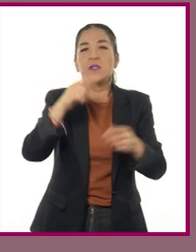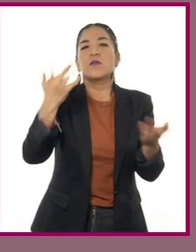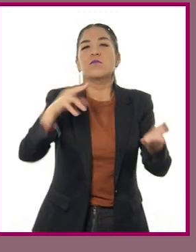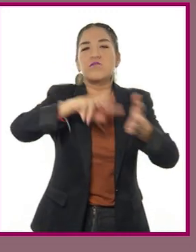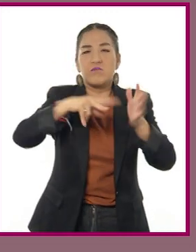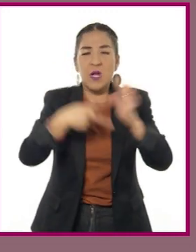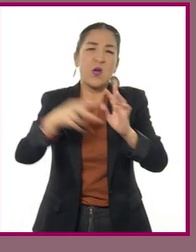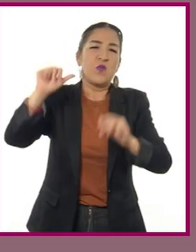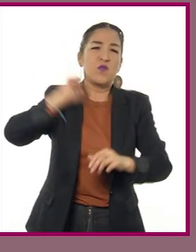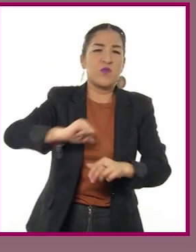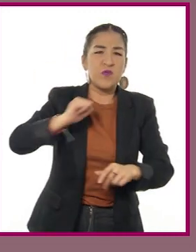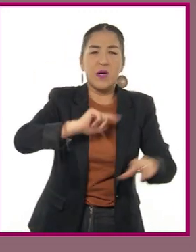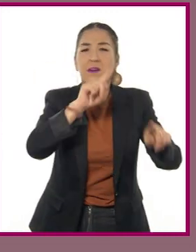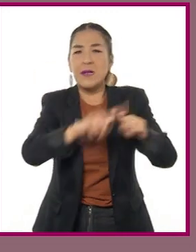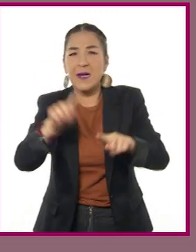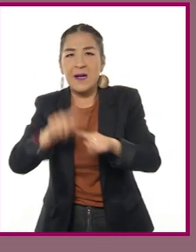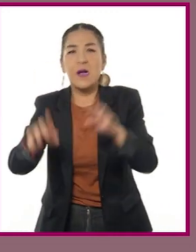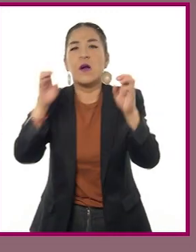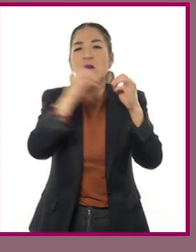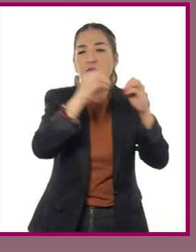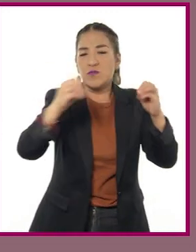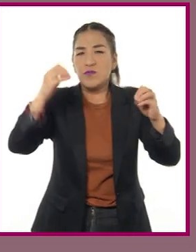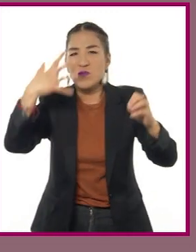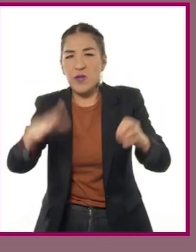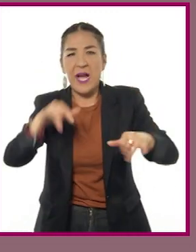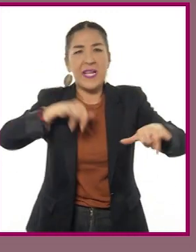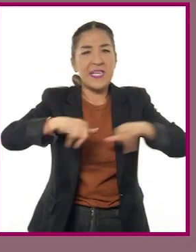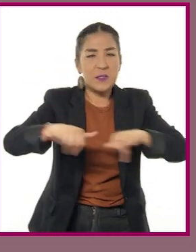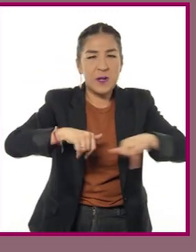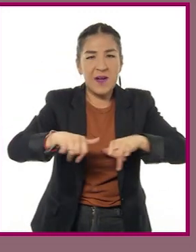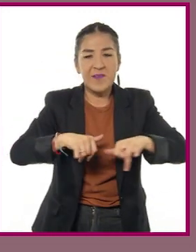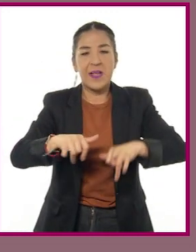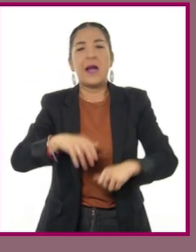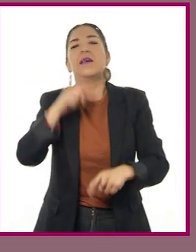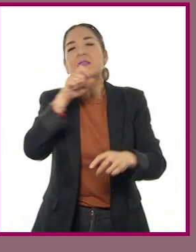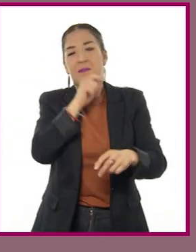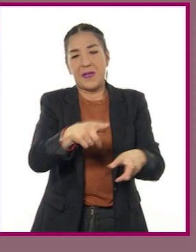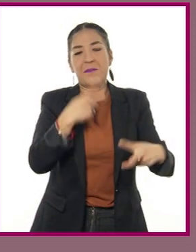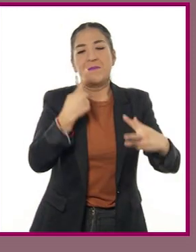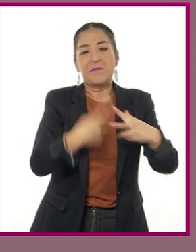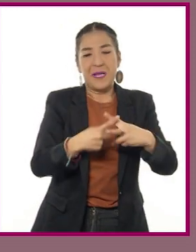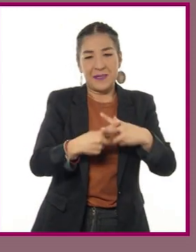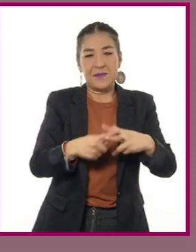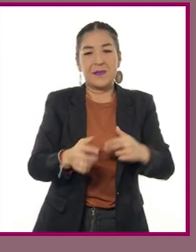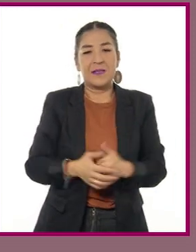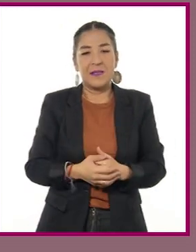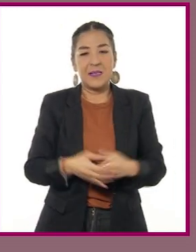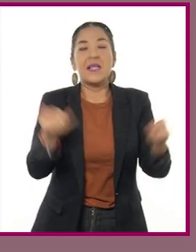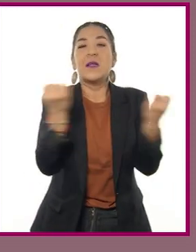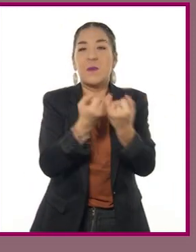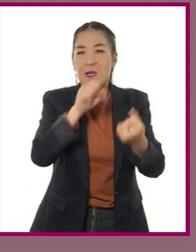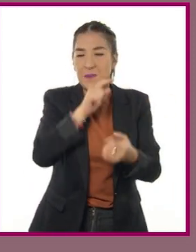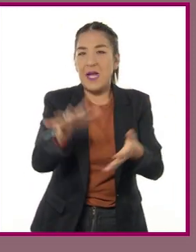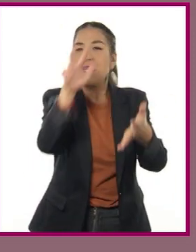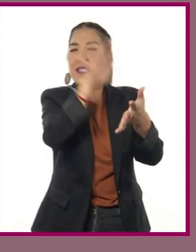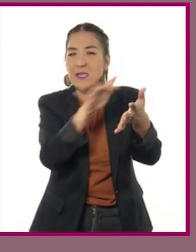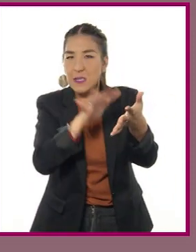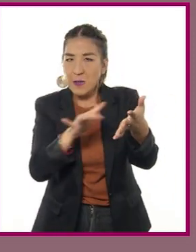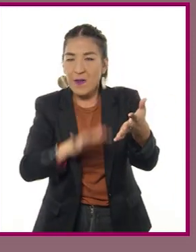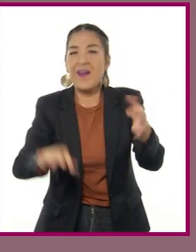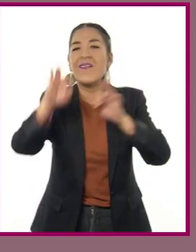arqueología, astronomía, cosmografía, geografía y matemáticas, además de